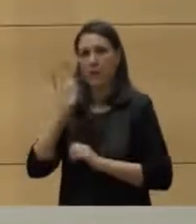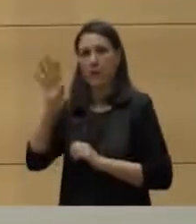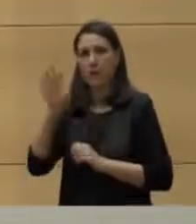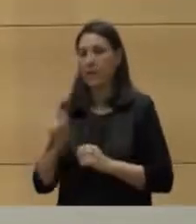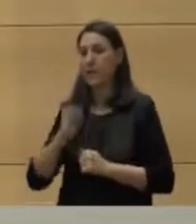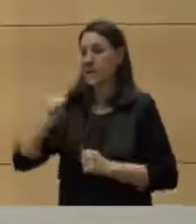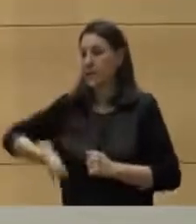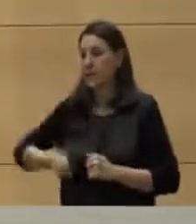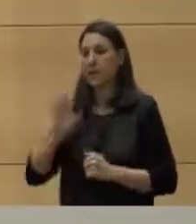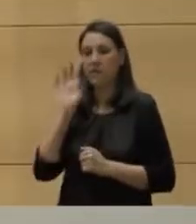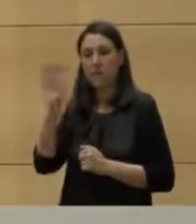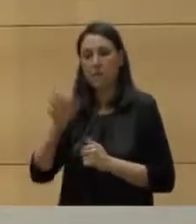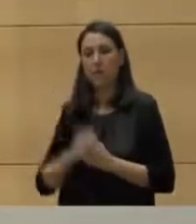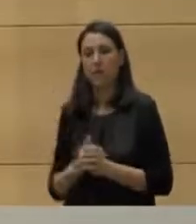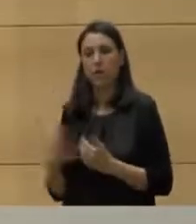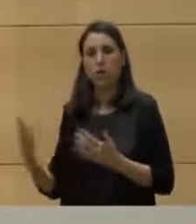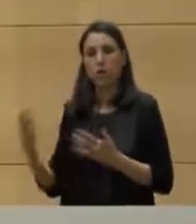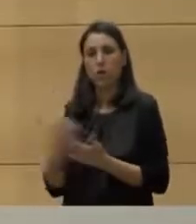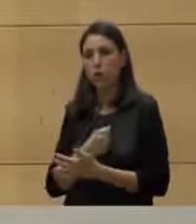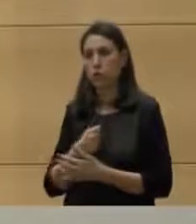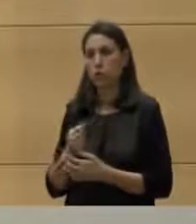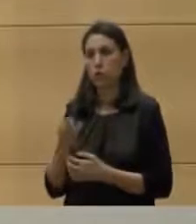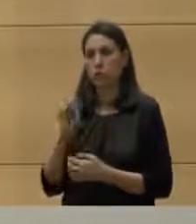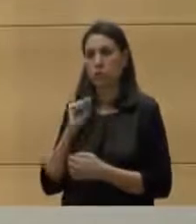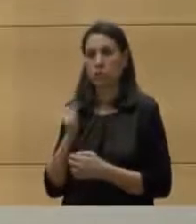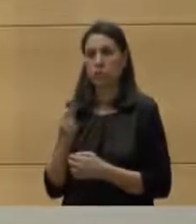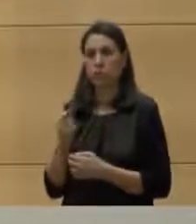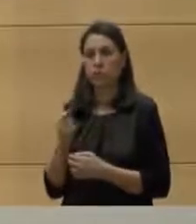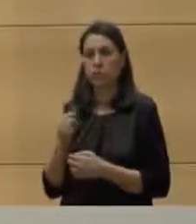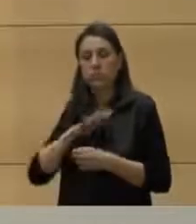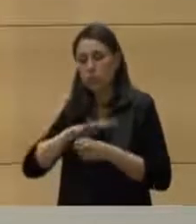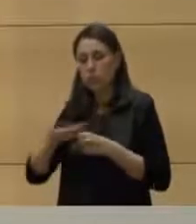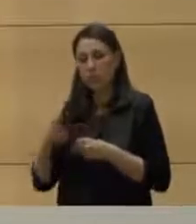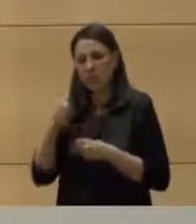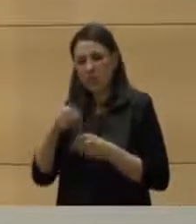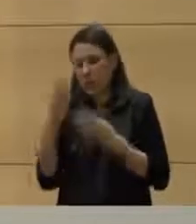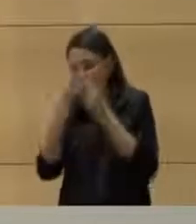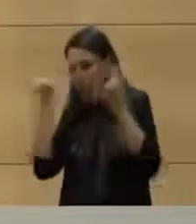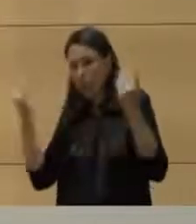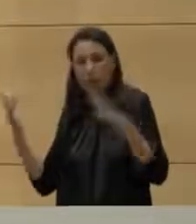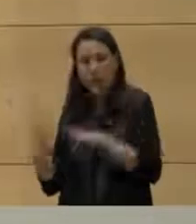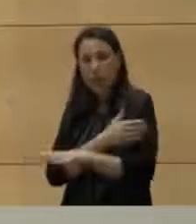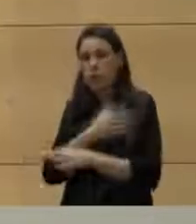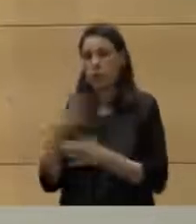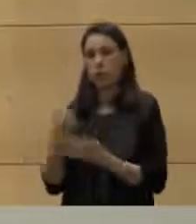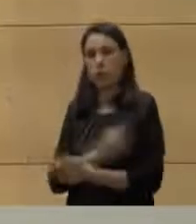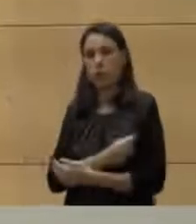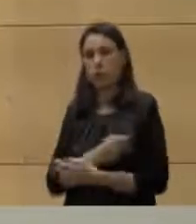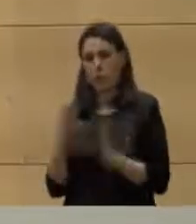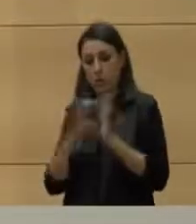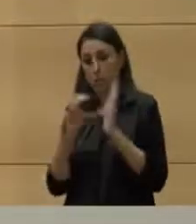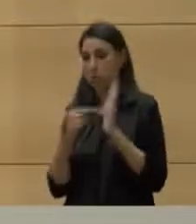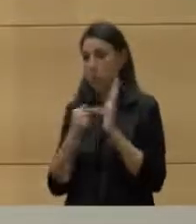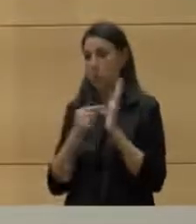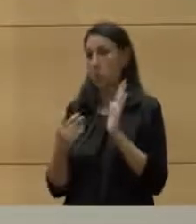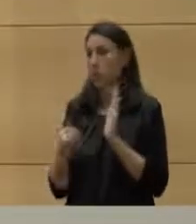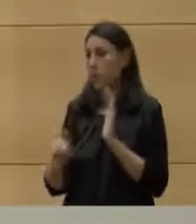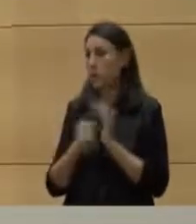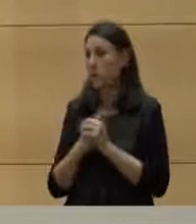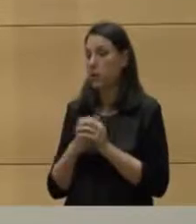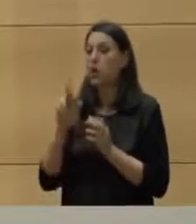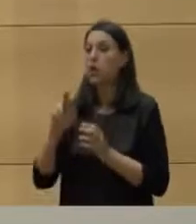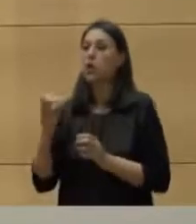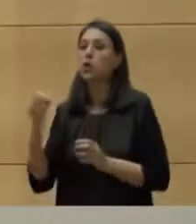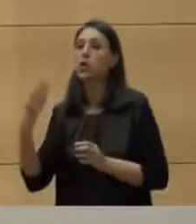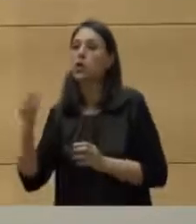riqueza del país está subordinada al interés general, esto esté olvidado, señor Roca, que está en la Constitución?». Y la respuesta de